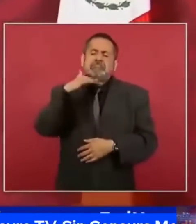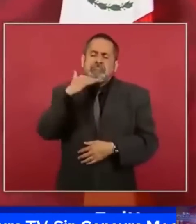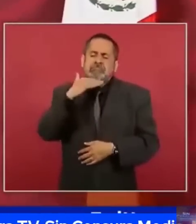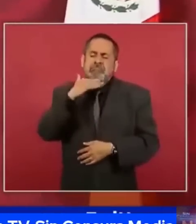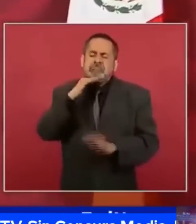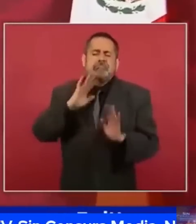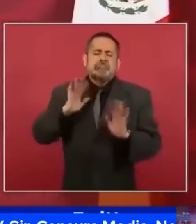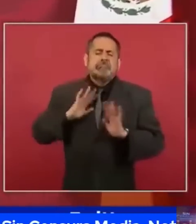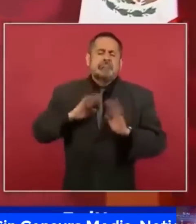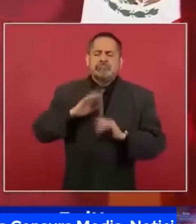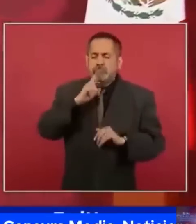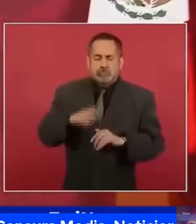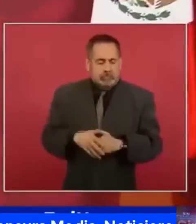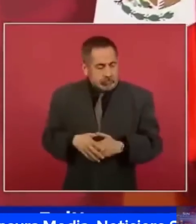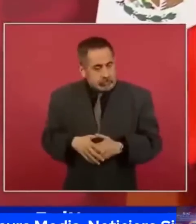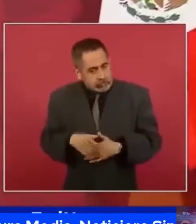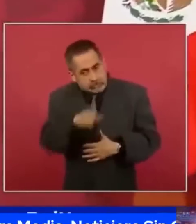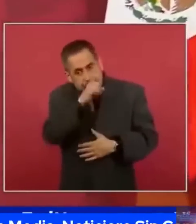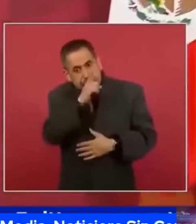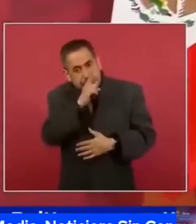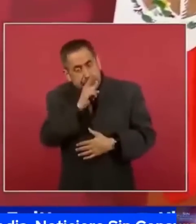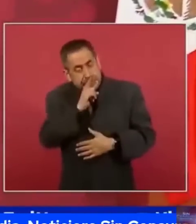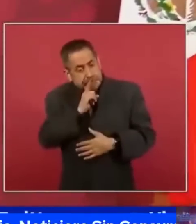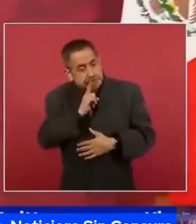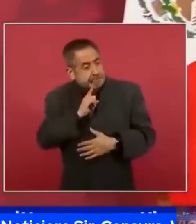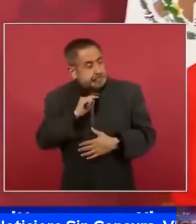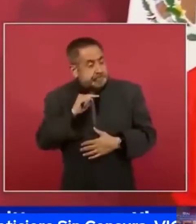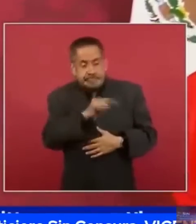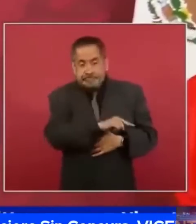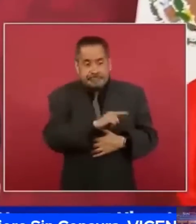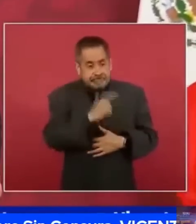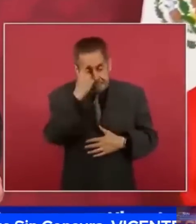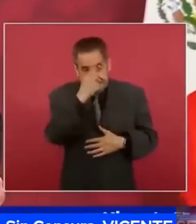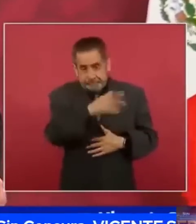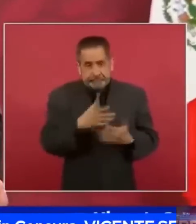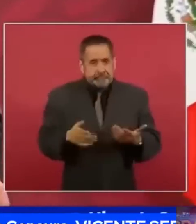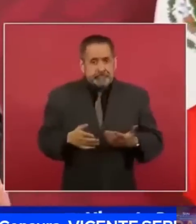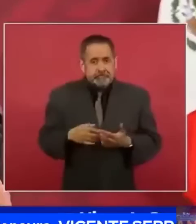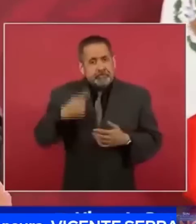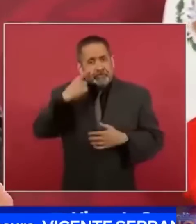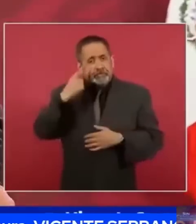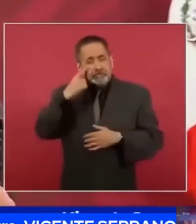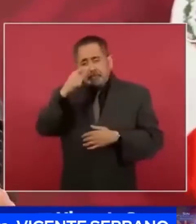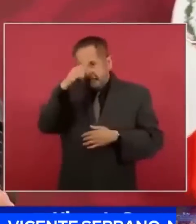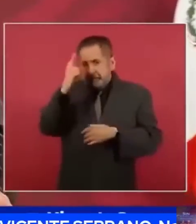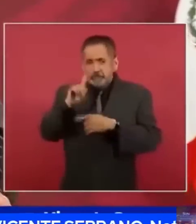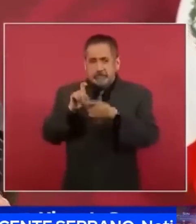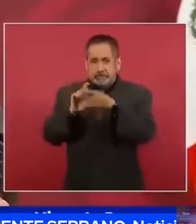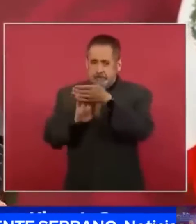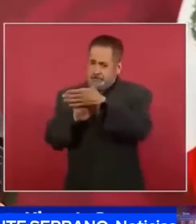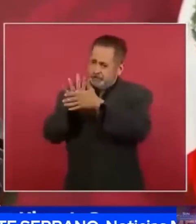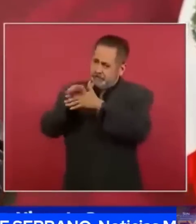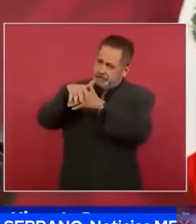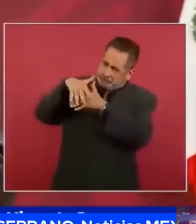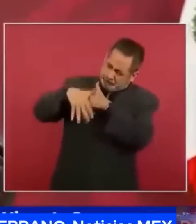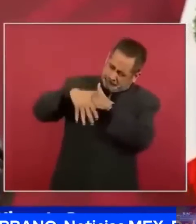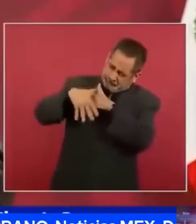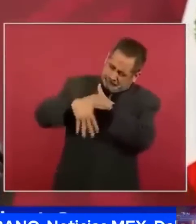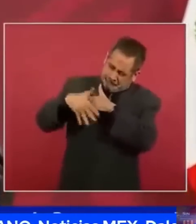La gran mentira, cuando con el agua se produce energía limpia,